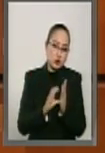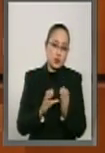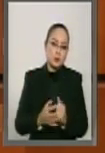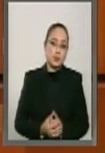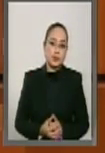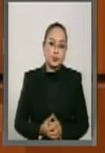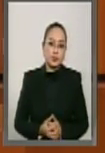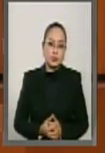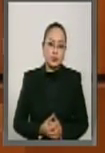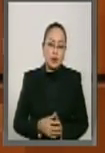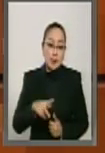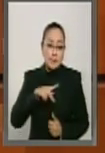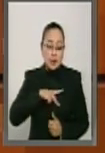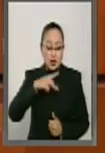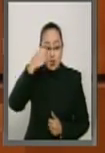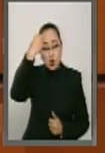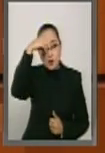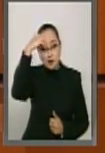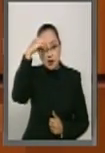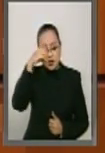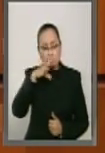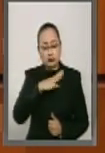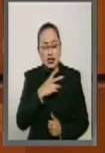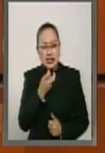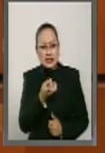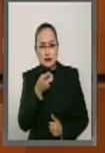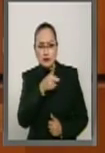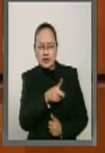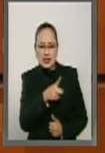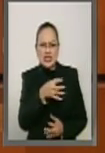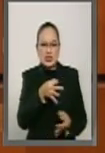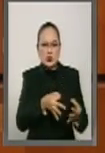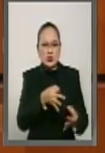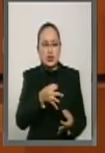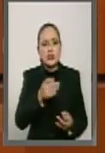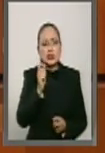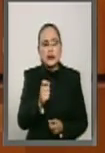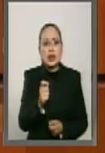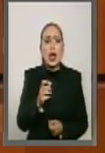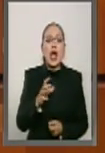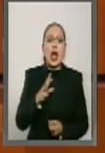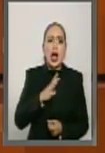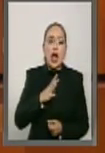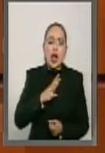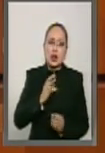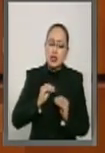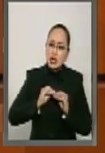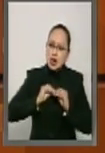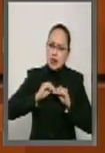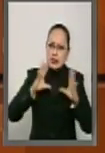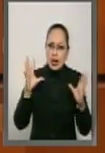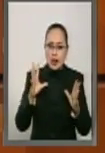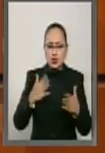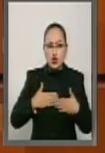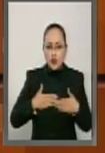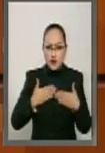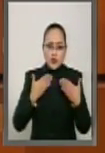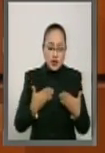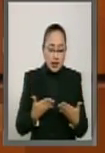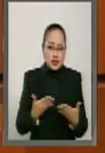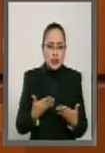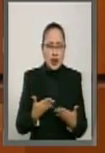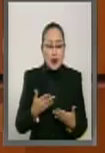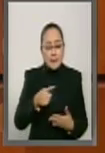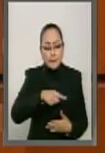punto de vista, este ordenamiento jurídico brinda absoluta certeza y confianza a